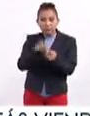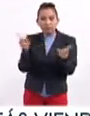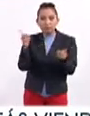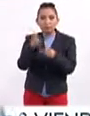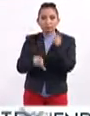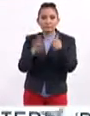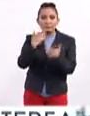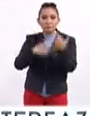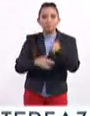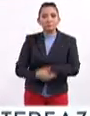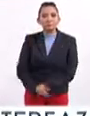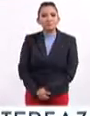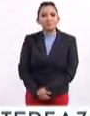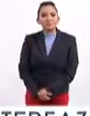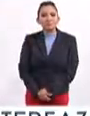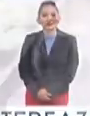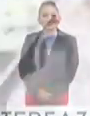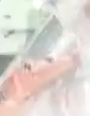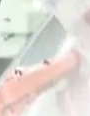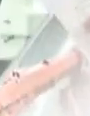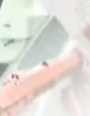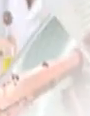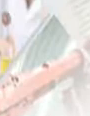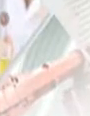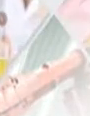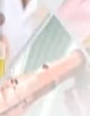hacer una breve pausa, regresamos.